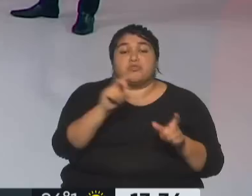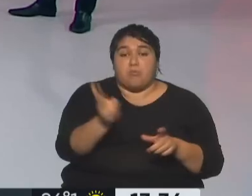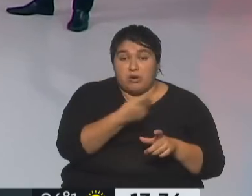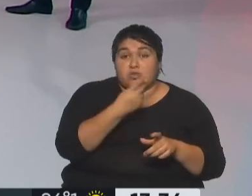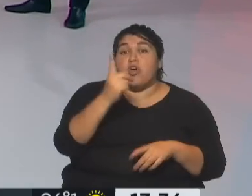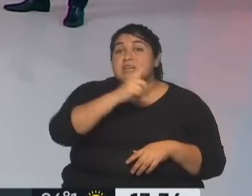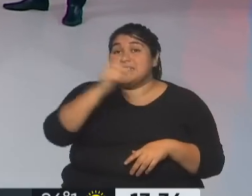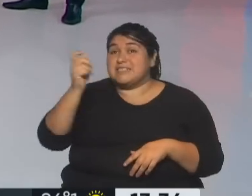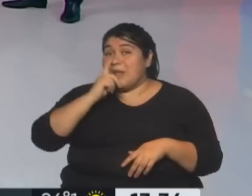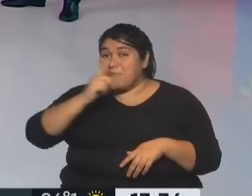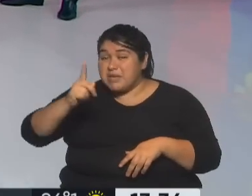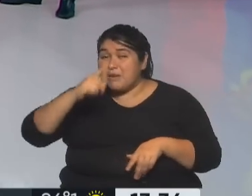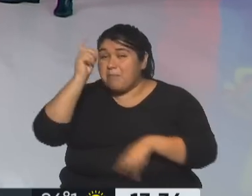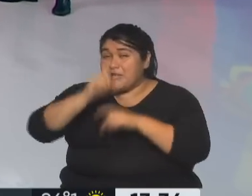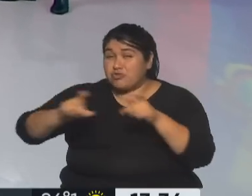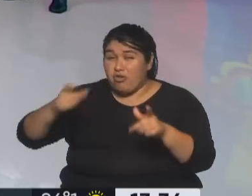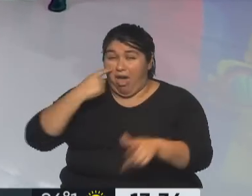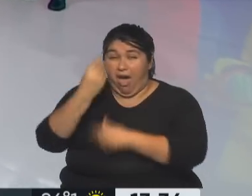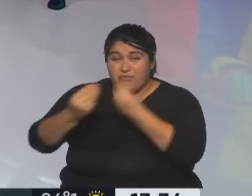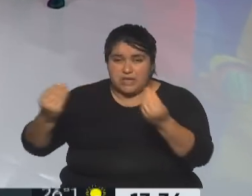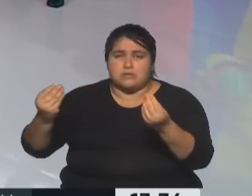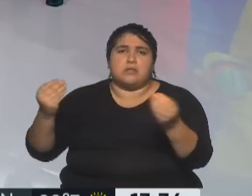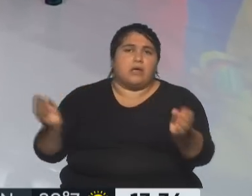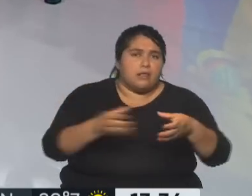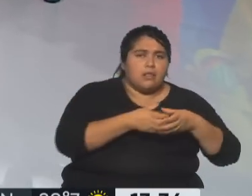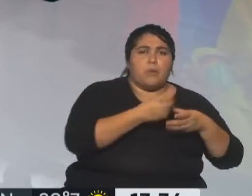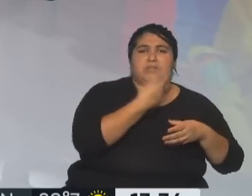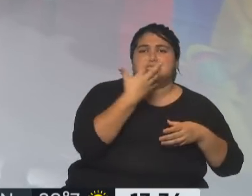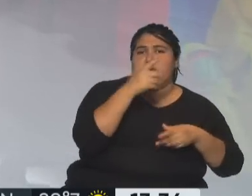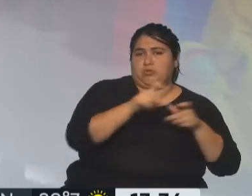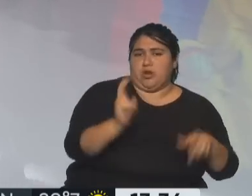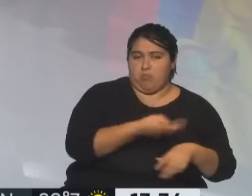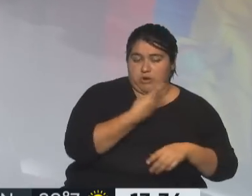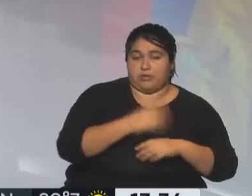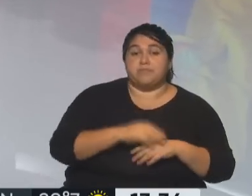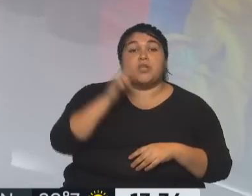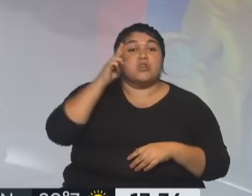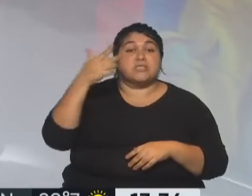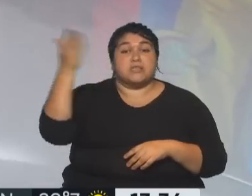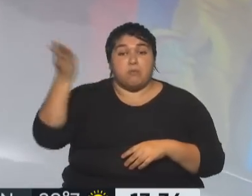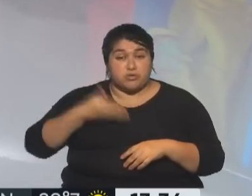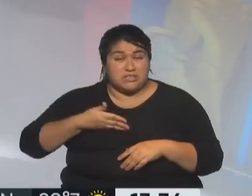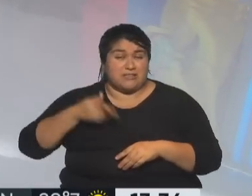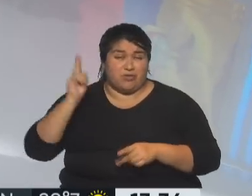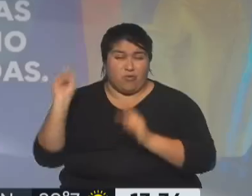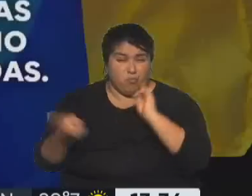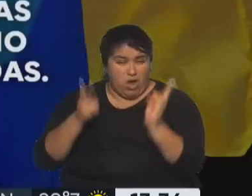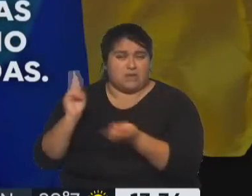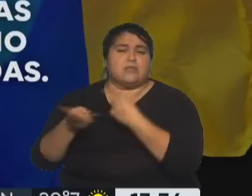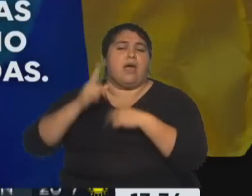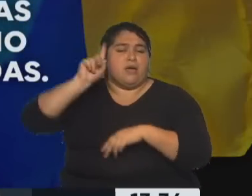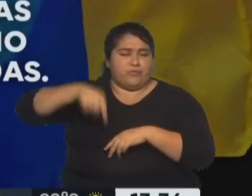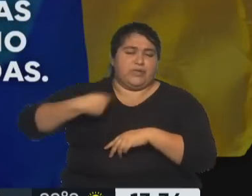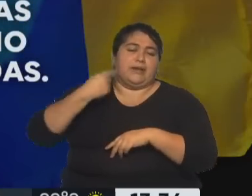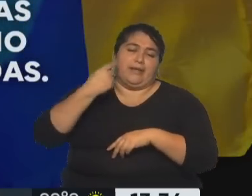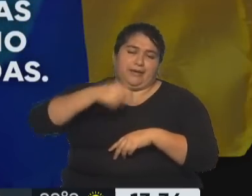100.000 habitantes. Y seguimos avanzando con más datos. 83% de las muertes violentas están